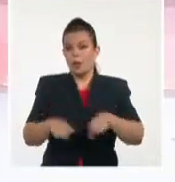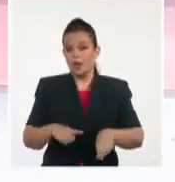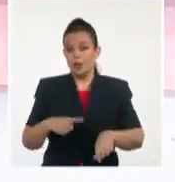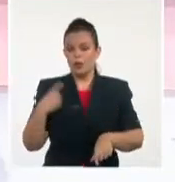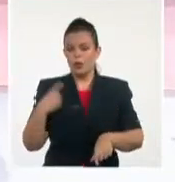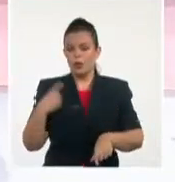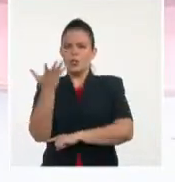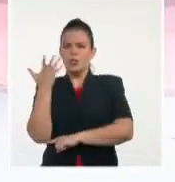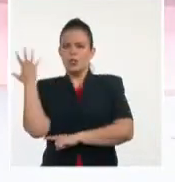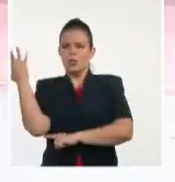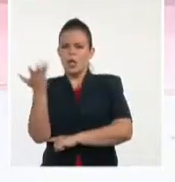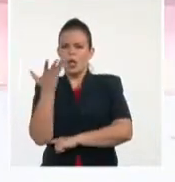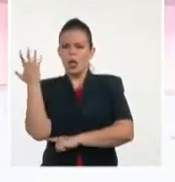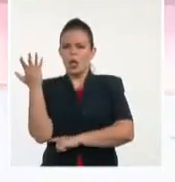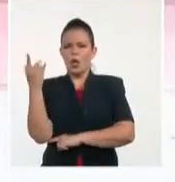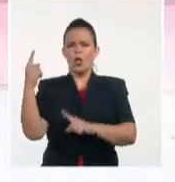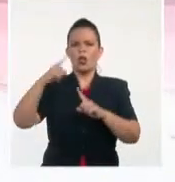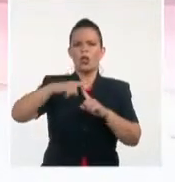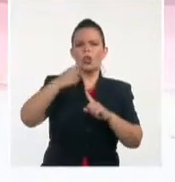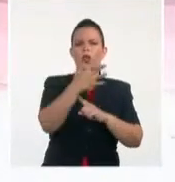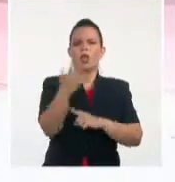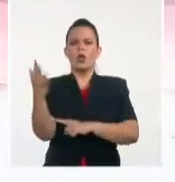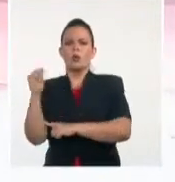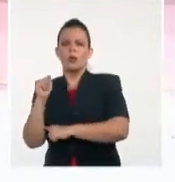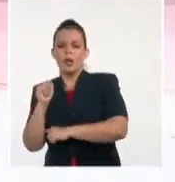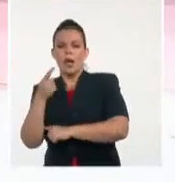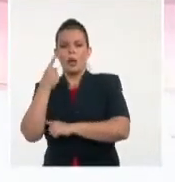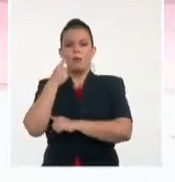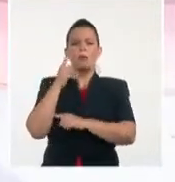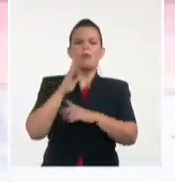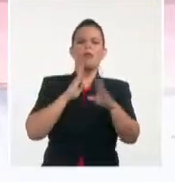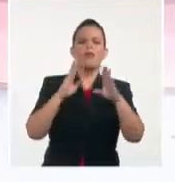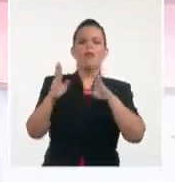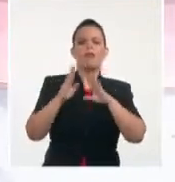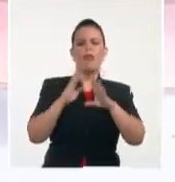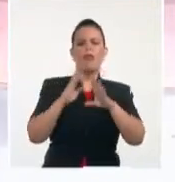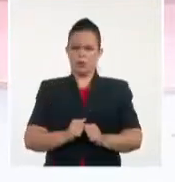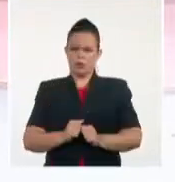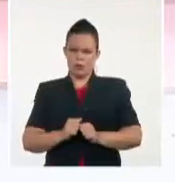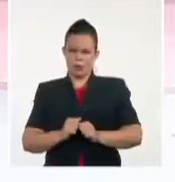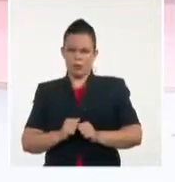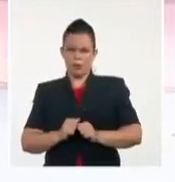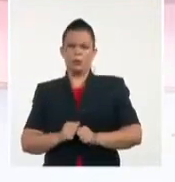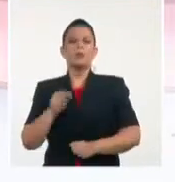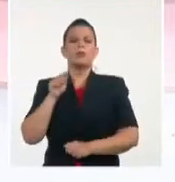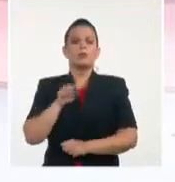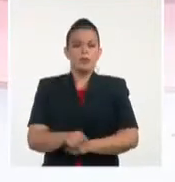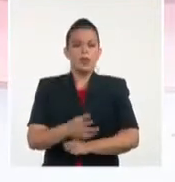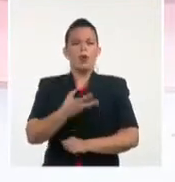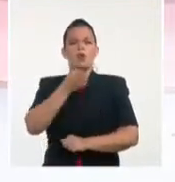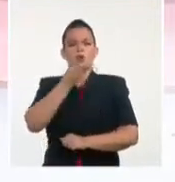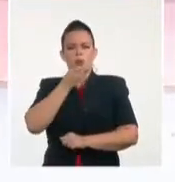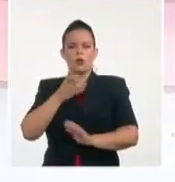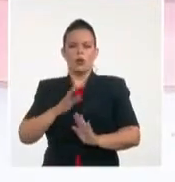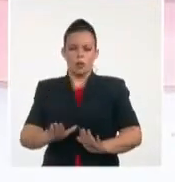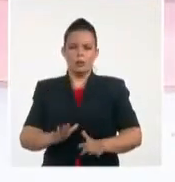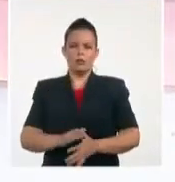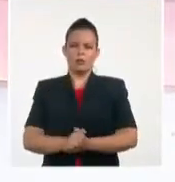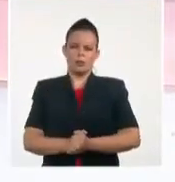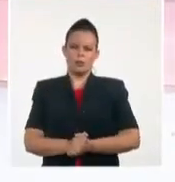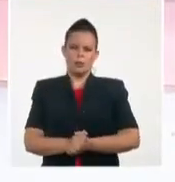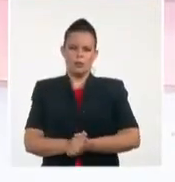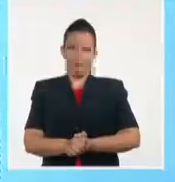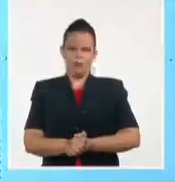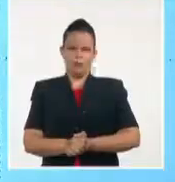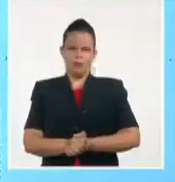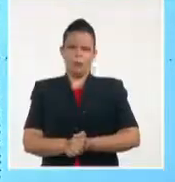tropical potencial va a suplir esa necesidad de un sistema que puede convertirse en ciclón tropical. Y así lo hizo. El